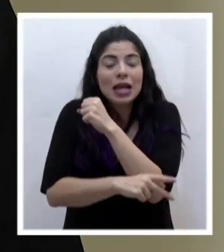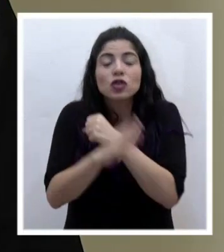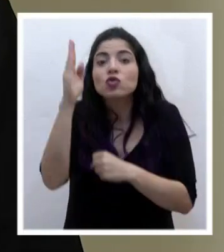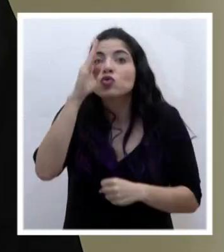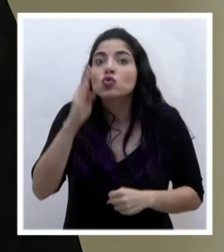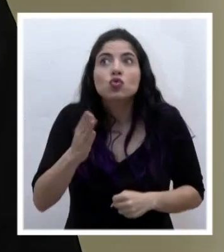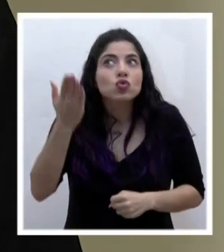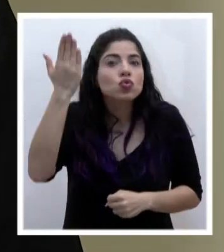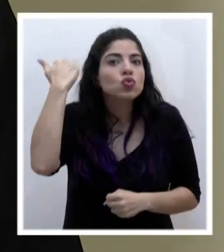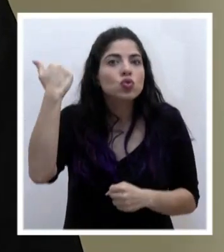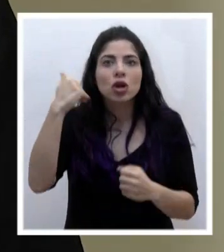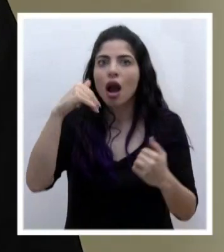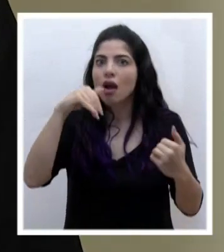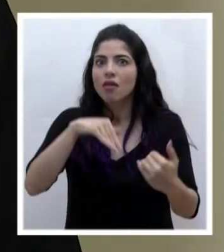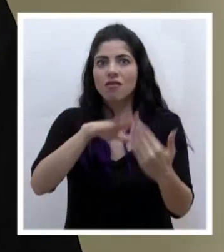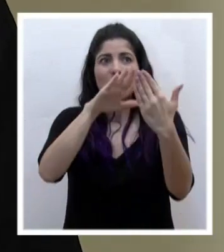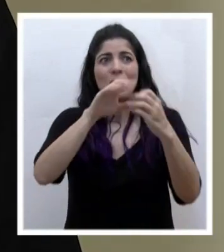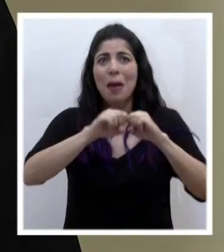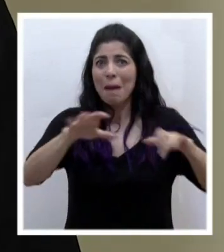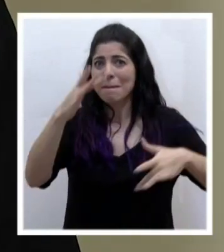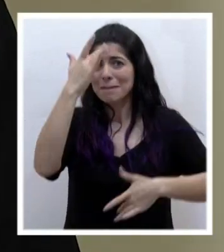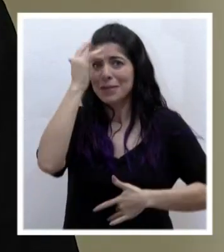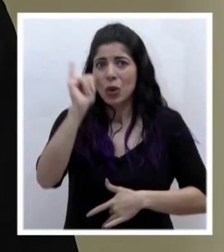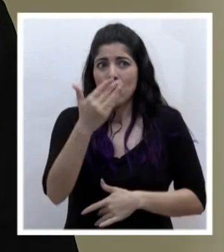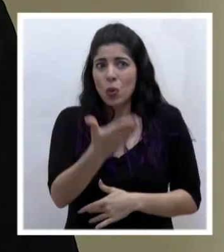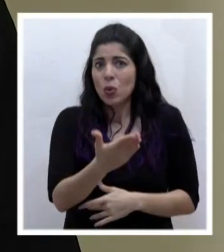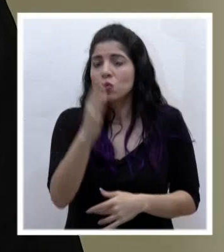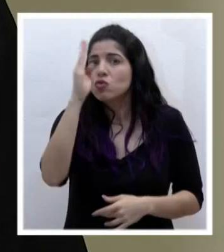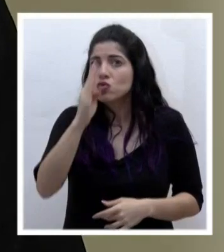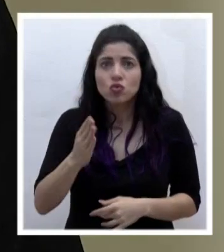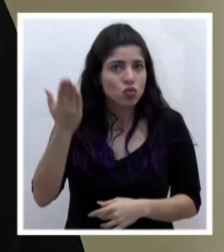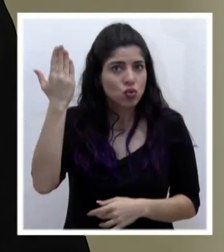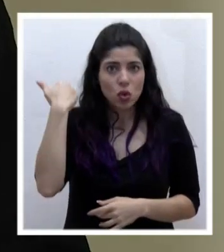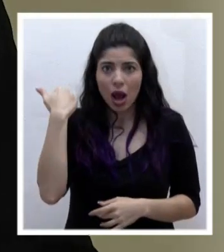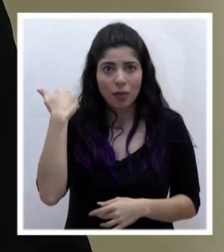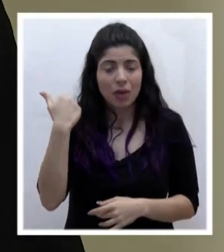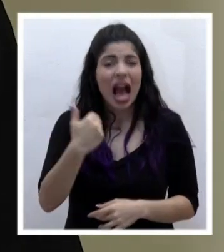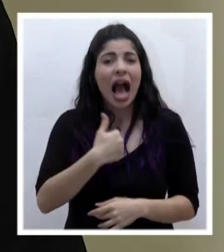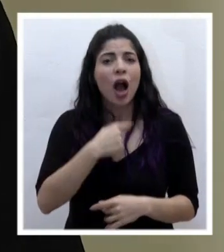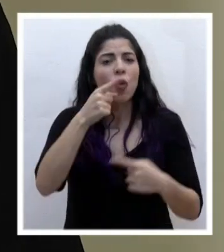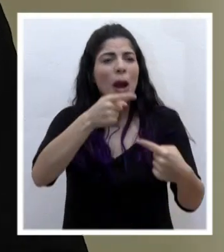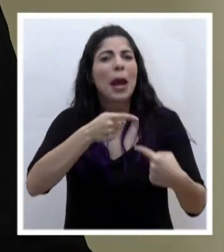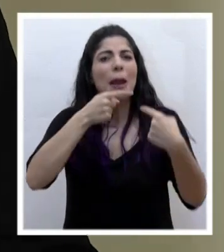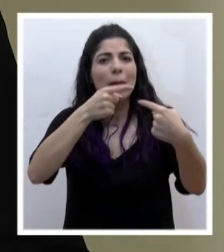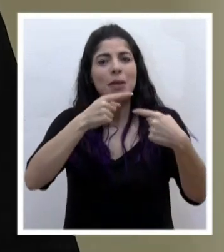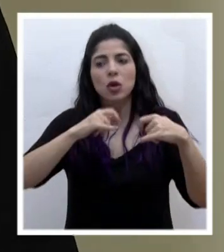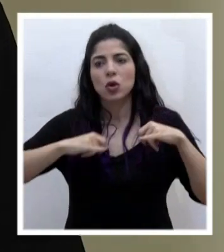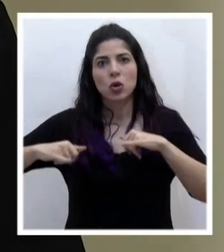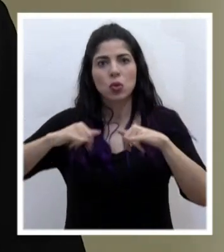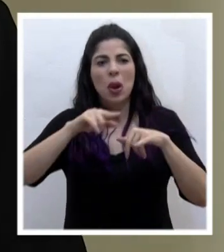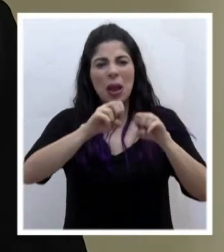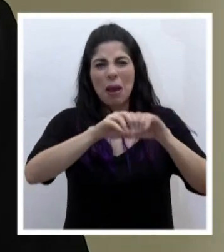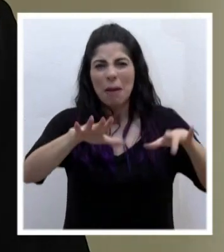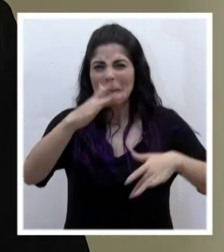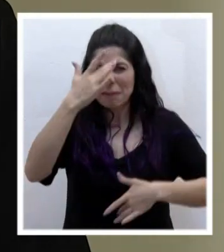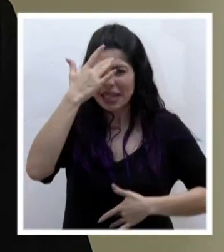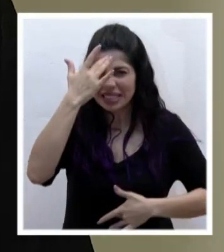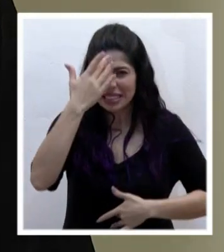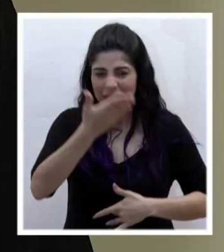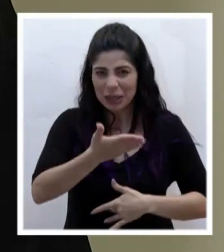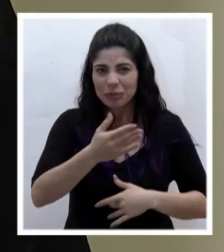Nunca antes habíamos enfrentado una pandemia de este tipo. Tenemos un enemigo en común, que es la peste, la